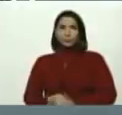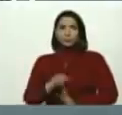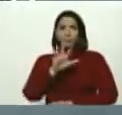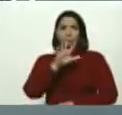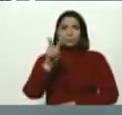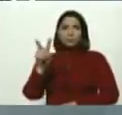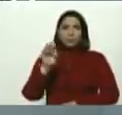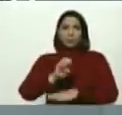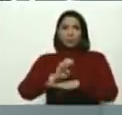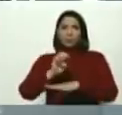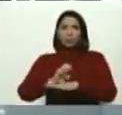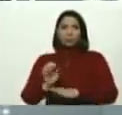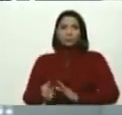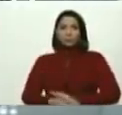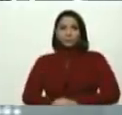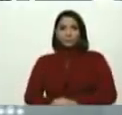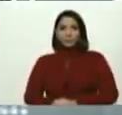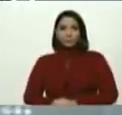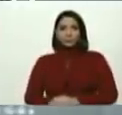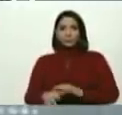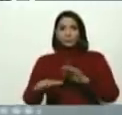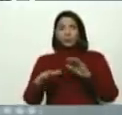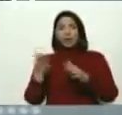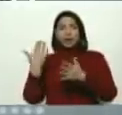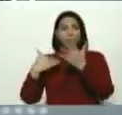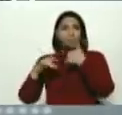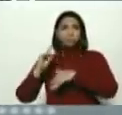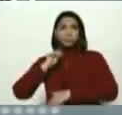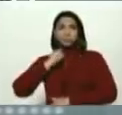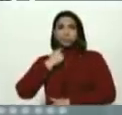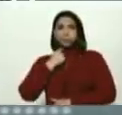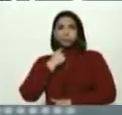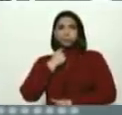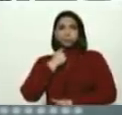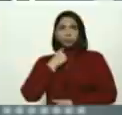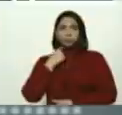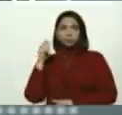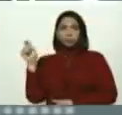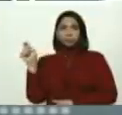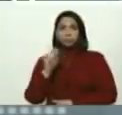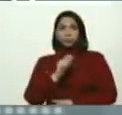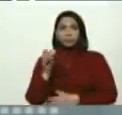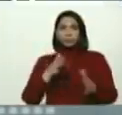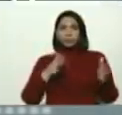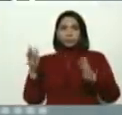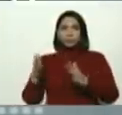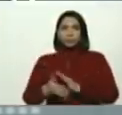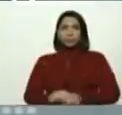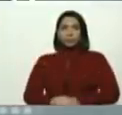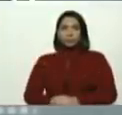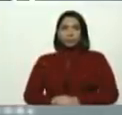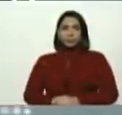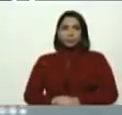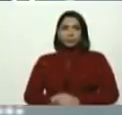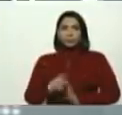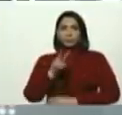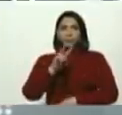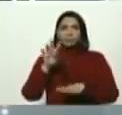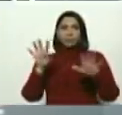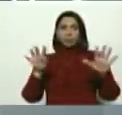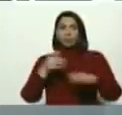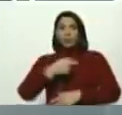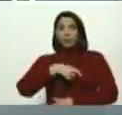52 de Ecuador y casos antiguos del mes de marzo por allá, 29 de